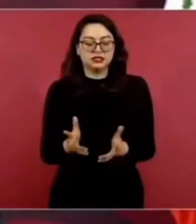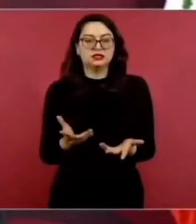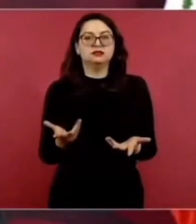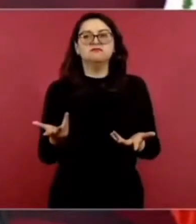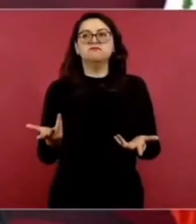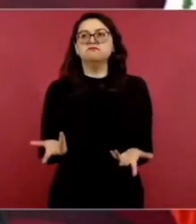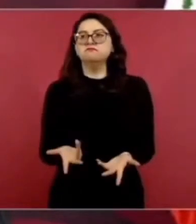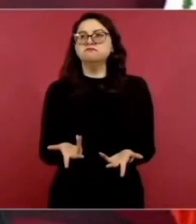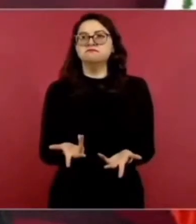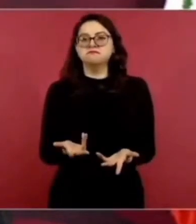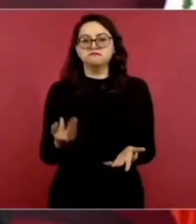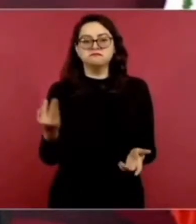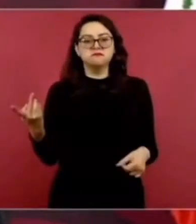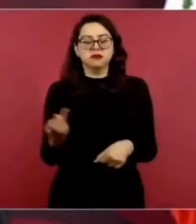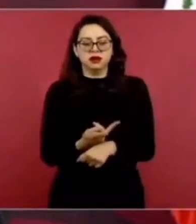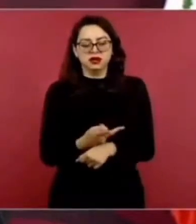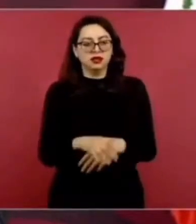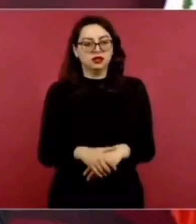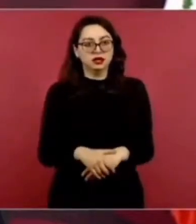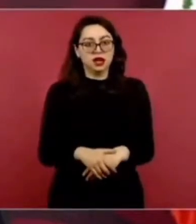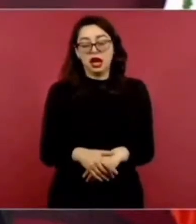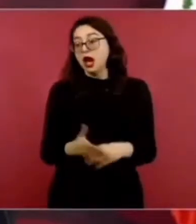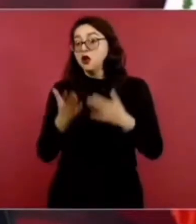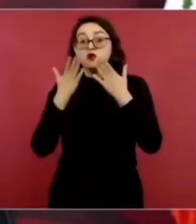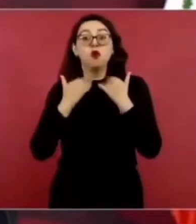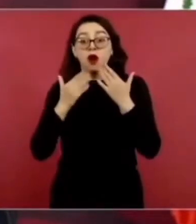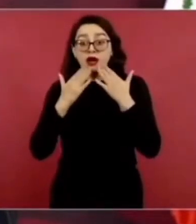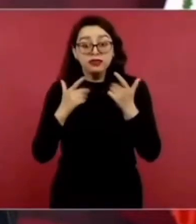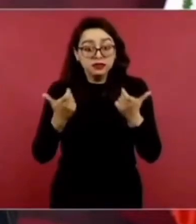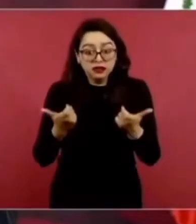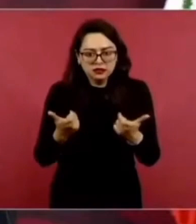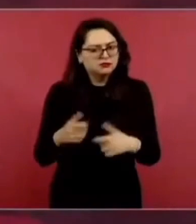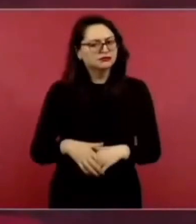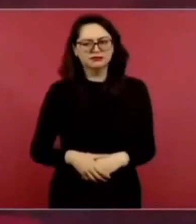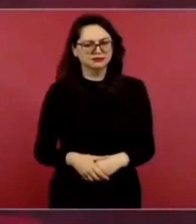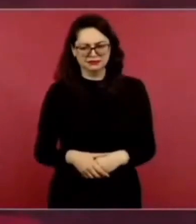es por falta de presupuesto,